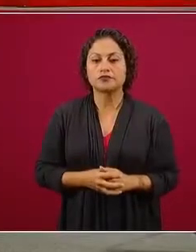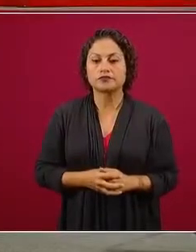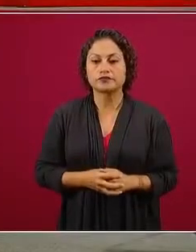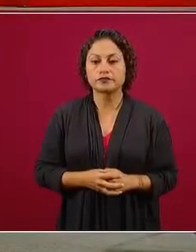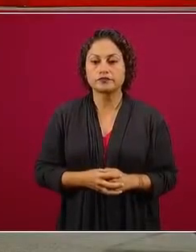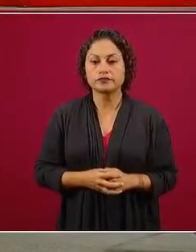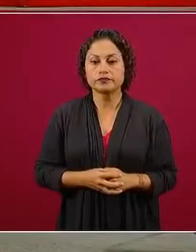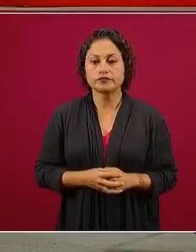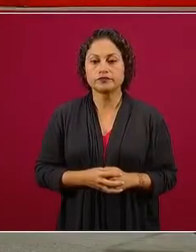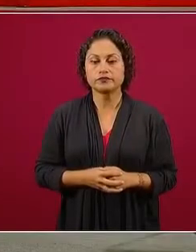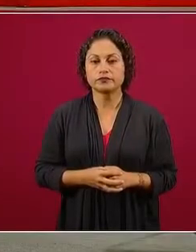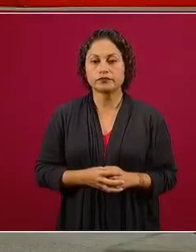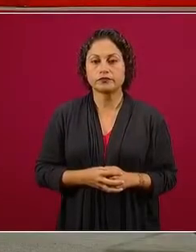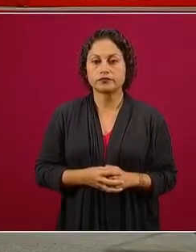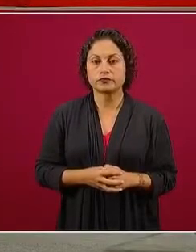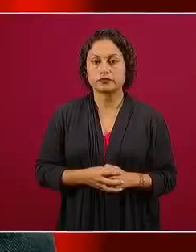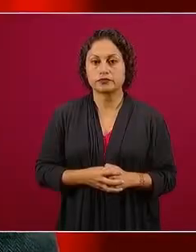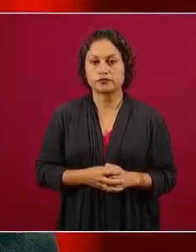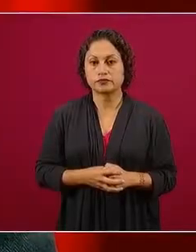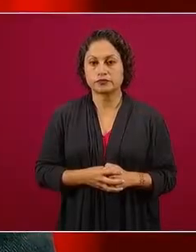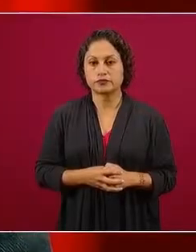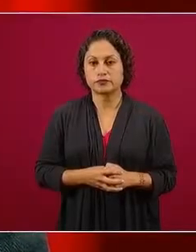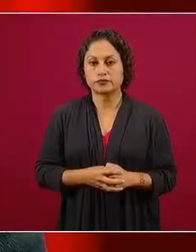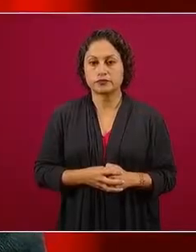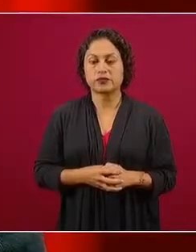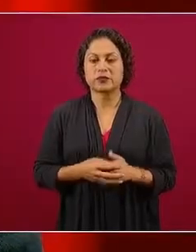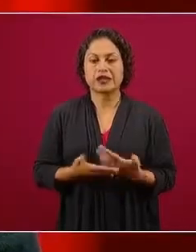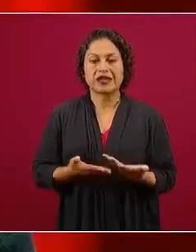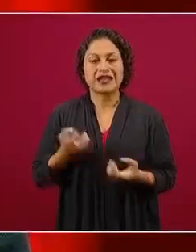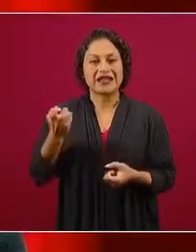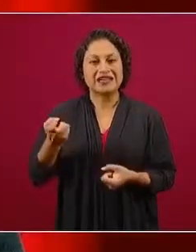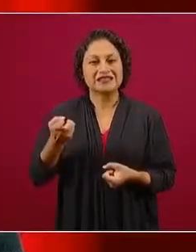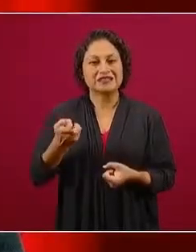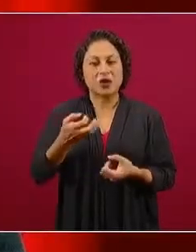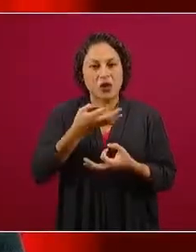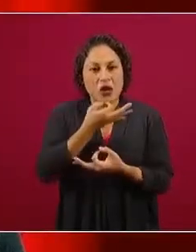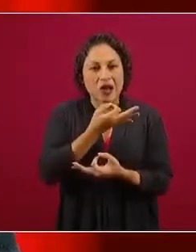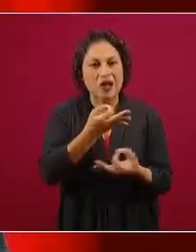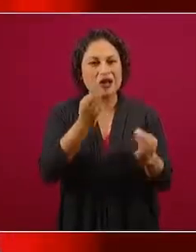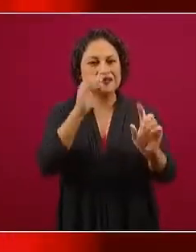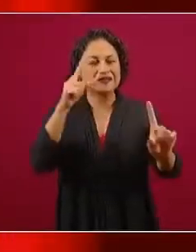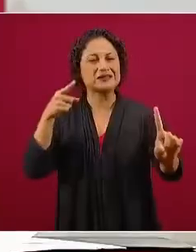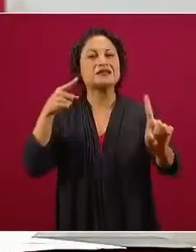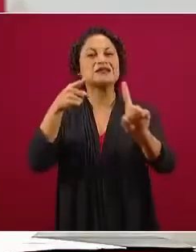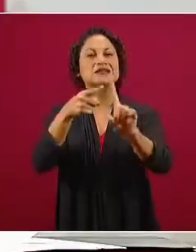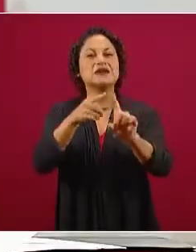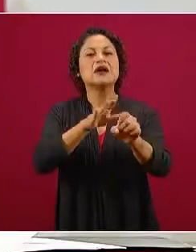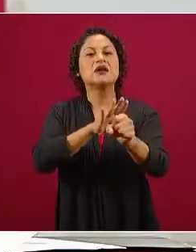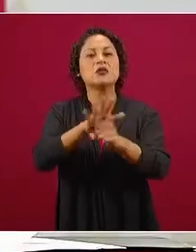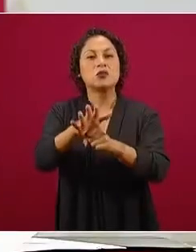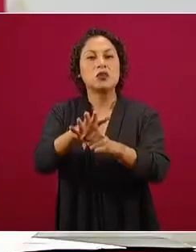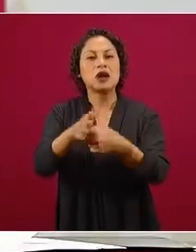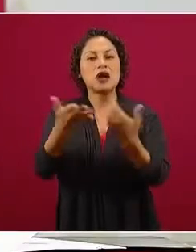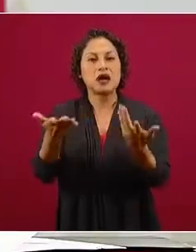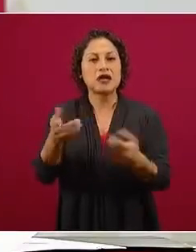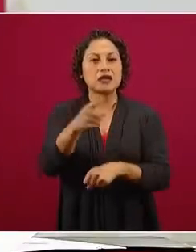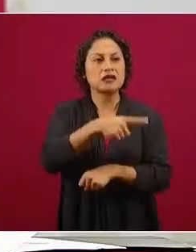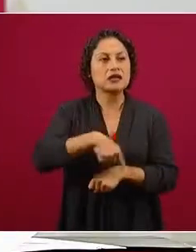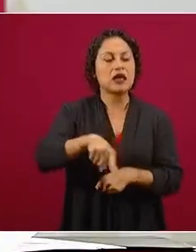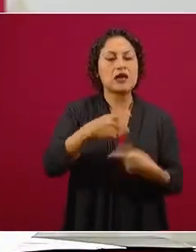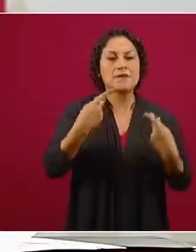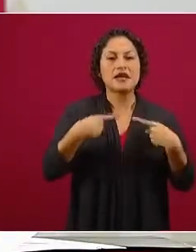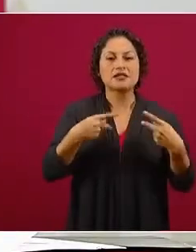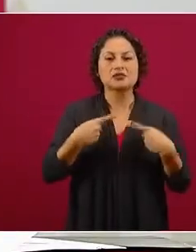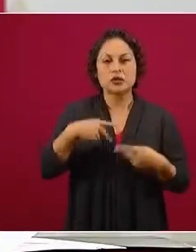Hay una intencionalidad de despertar el monstruo dormido autoritario que tienen muchos